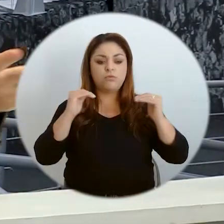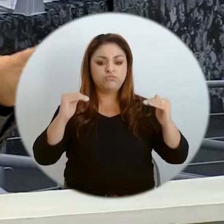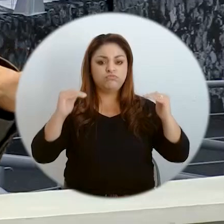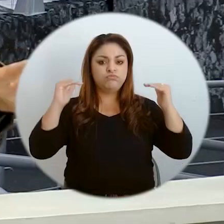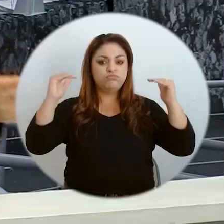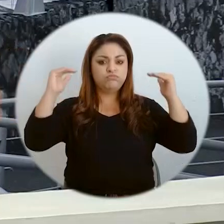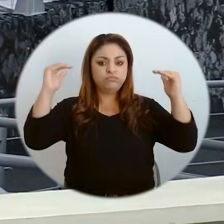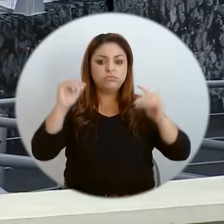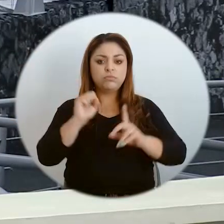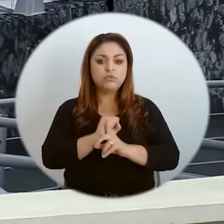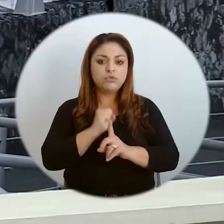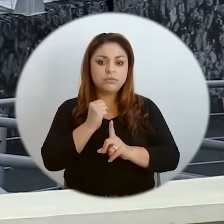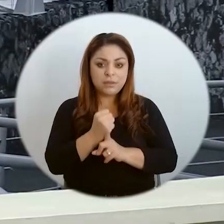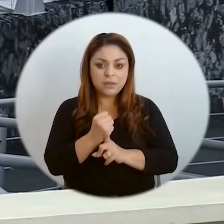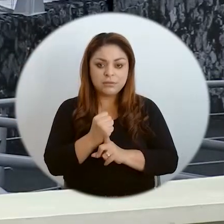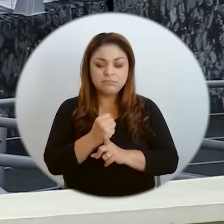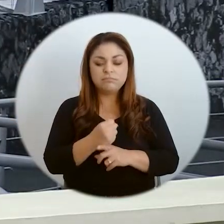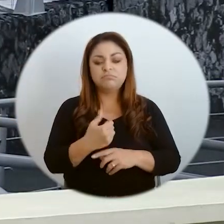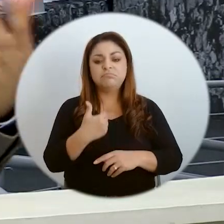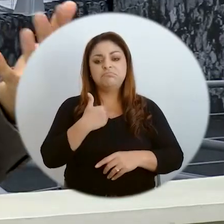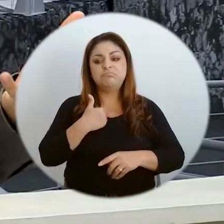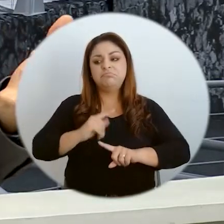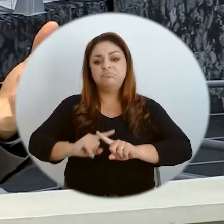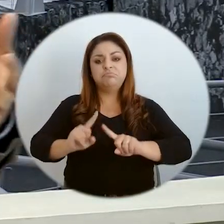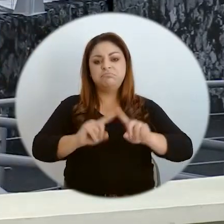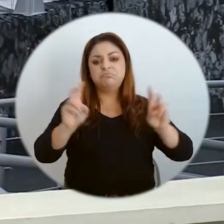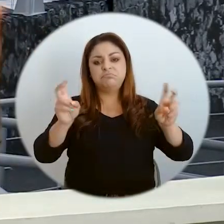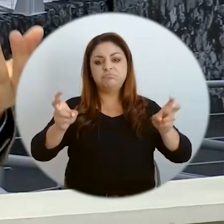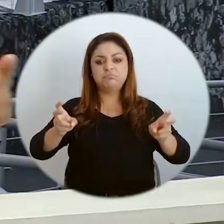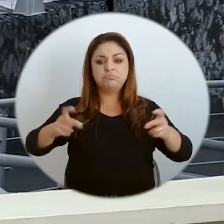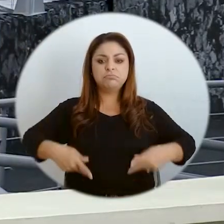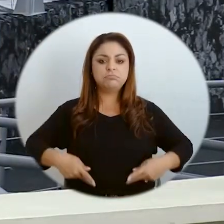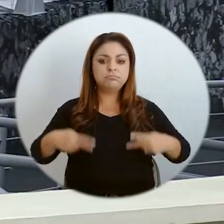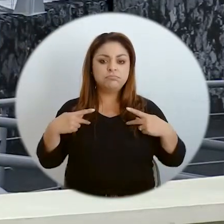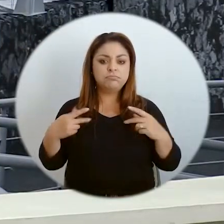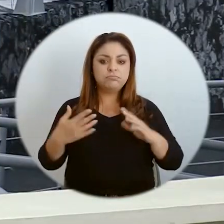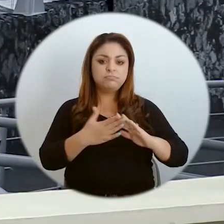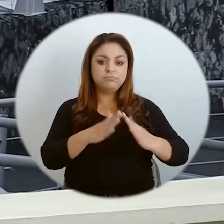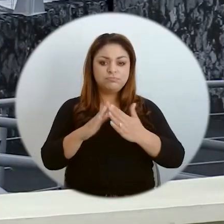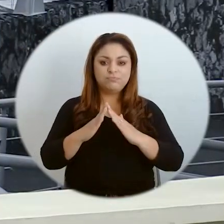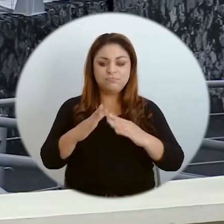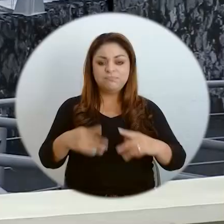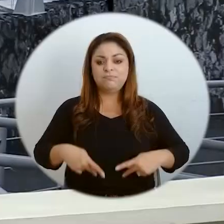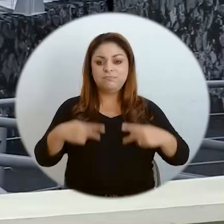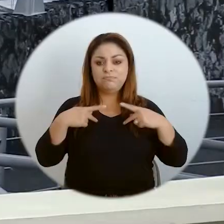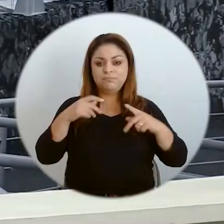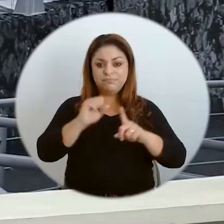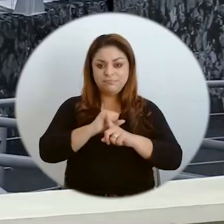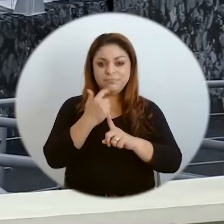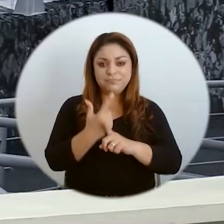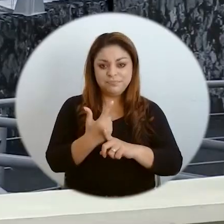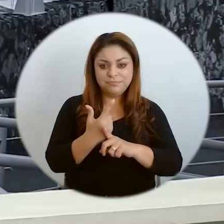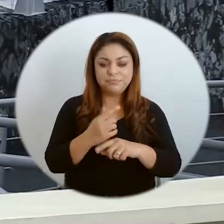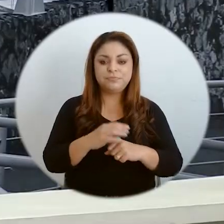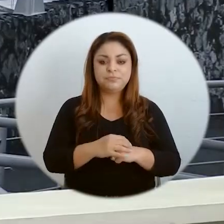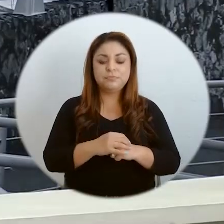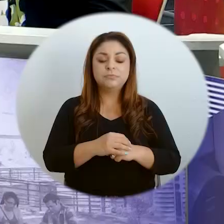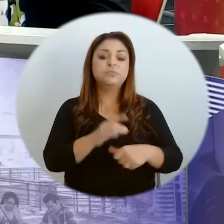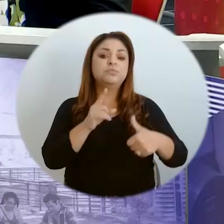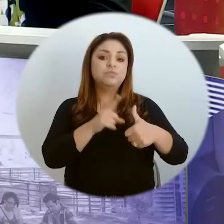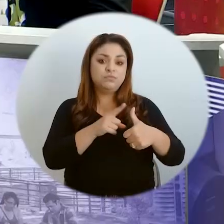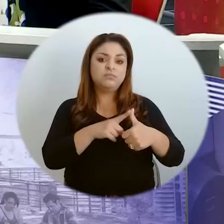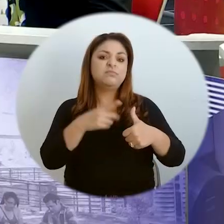que luego permea diferentes ámbitos de la vida comunitaria, de la vida social que hacemos, ¿verdad? Uno es evidentemente el